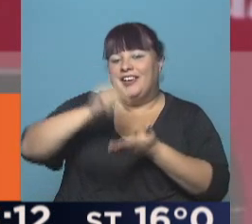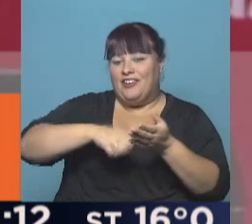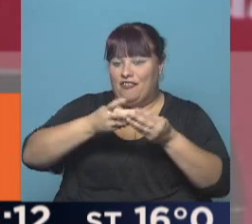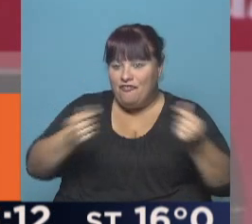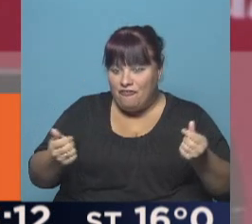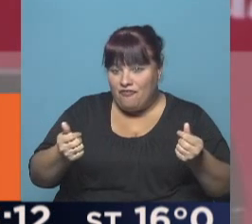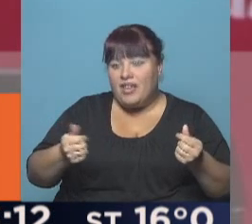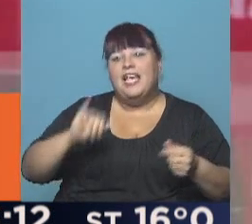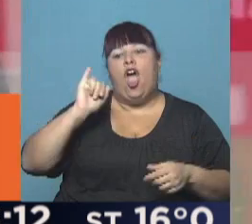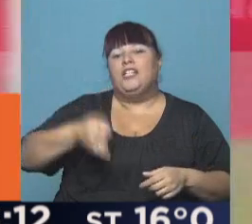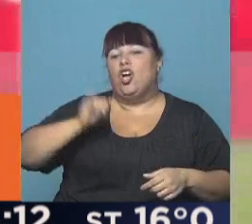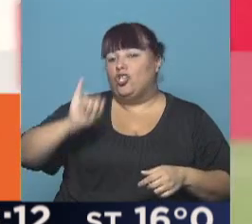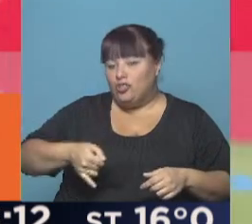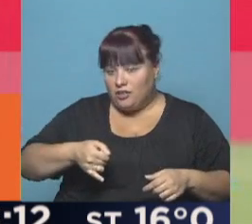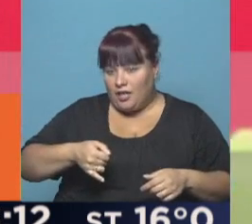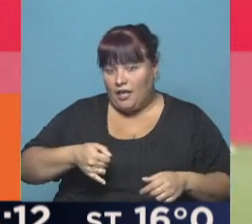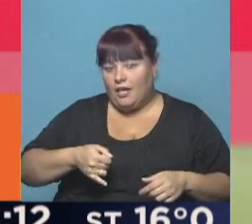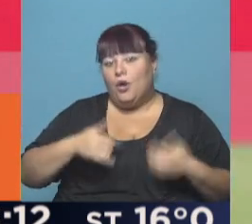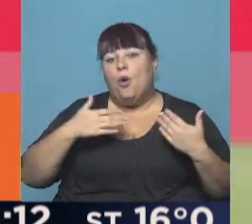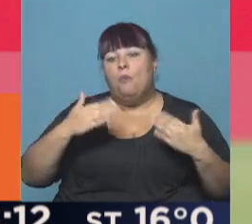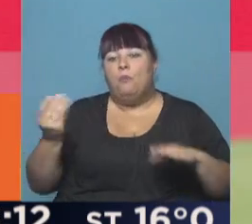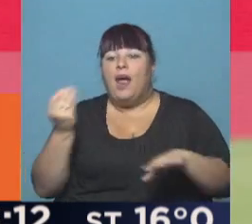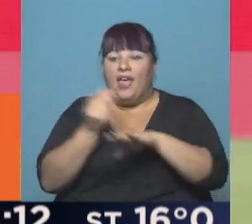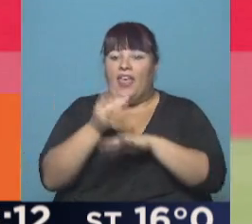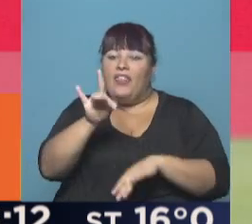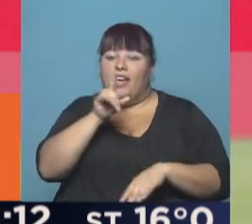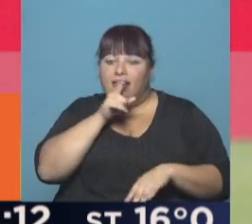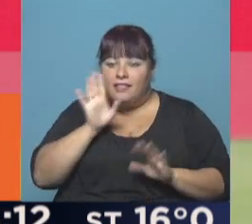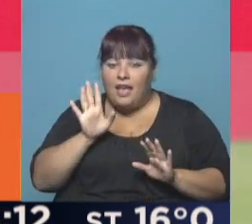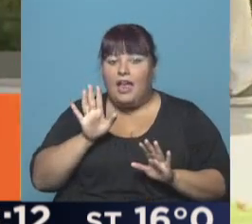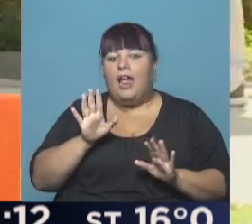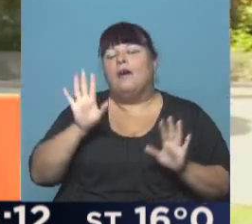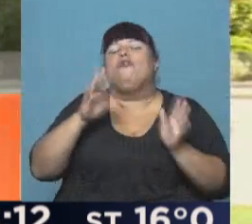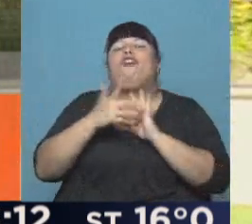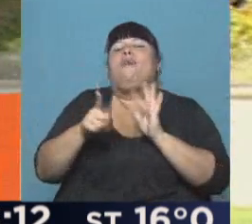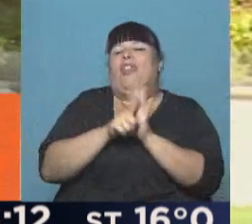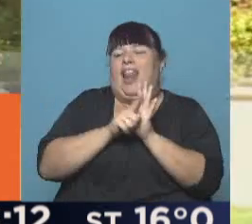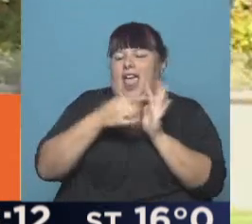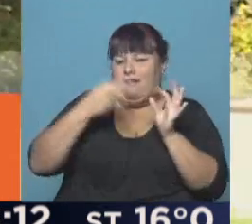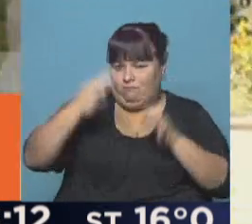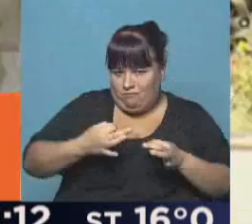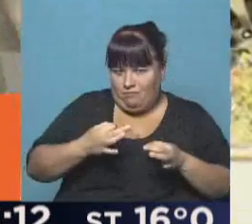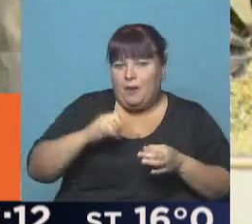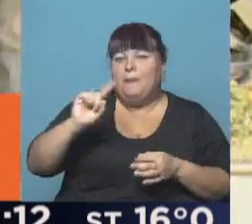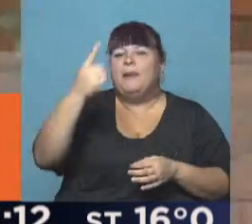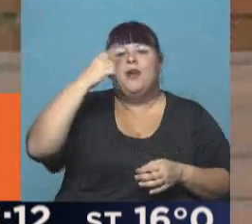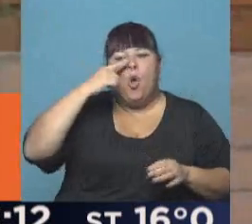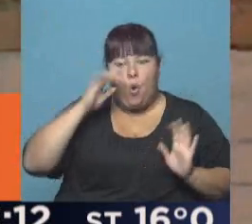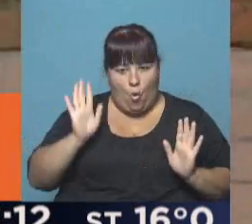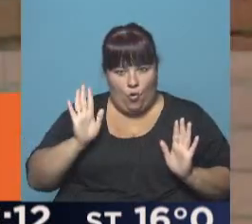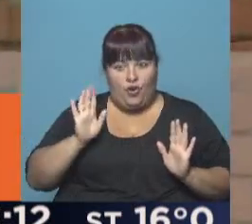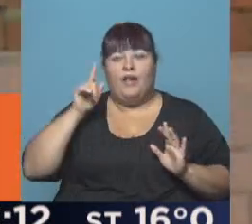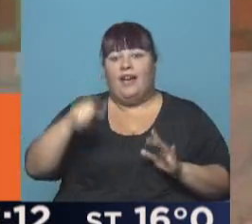del contrato obligatoriamente puede asumir como entrenador, desde lo legal, recién el 1 de junio.